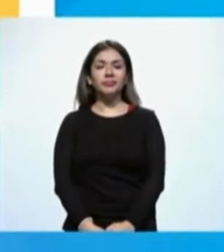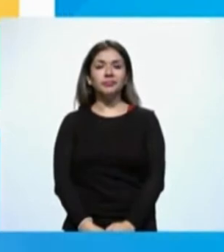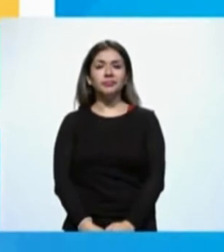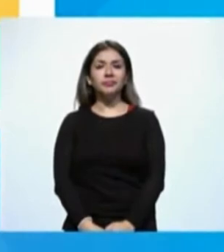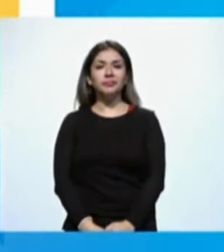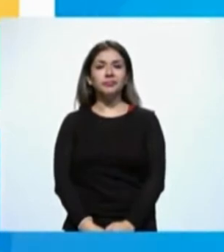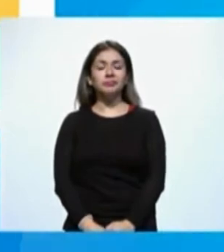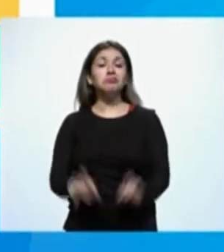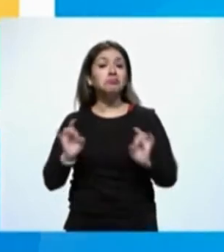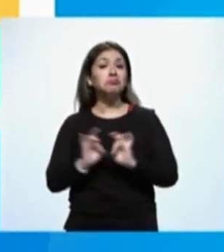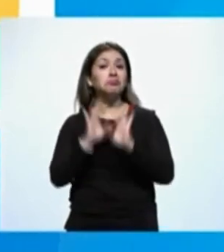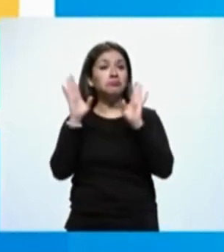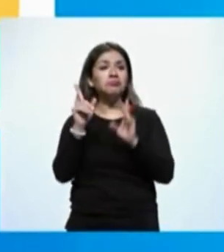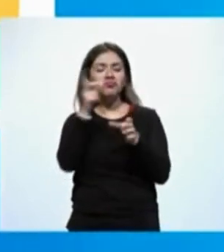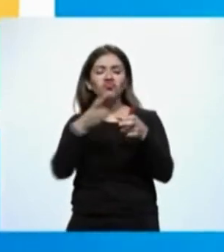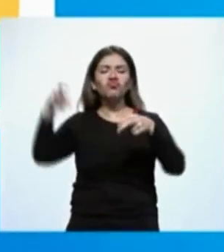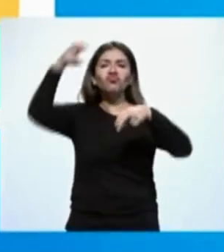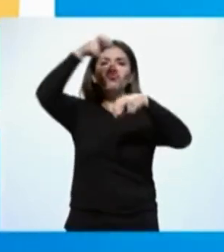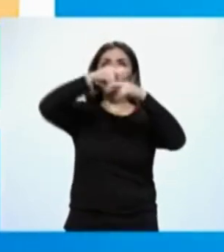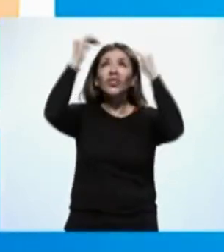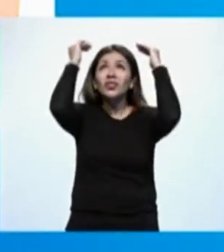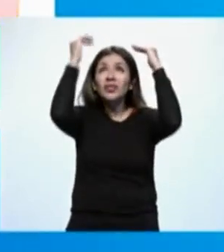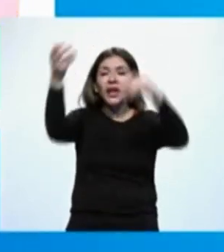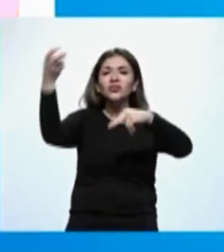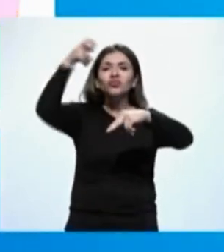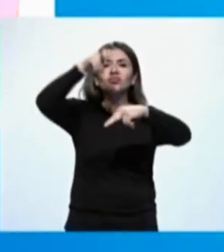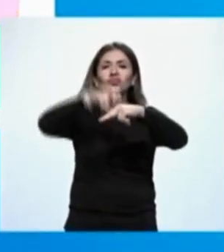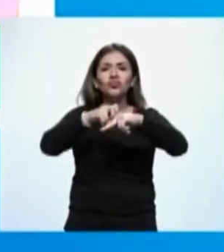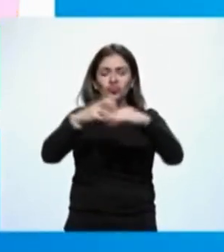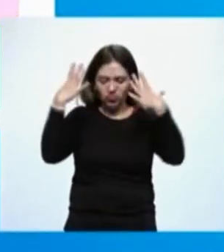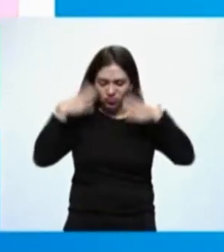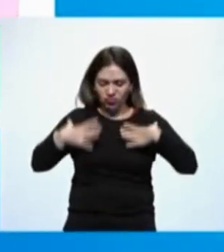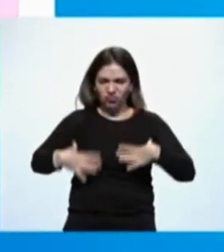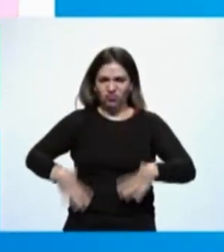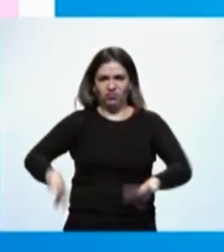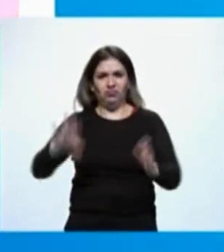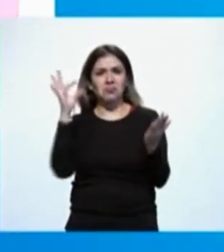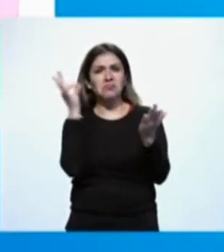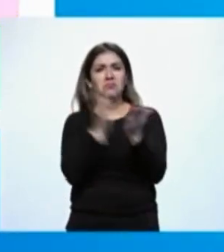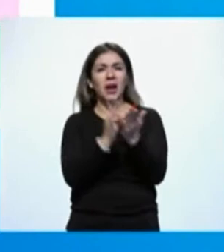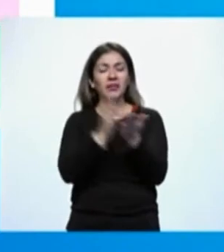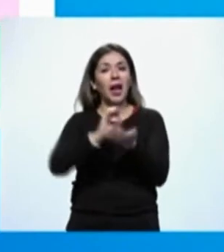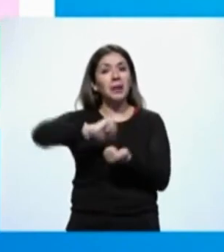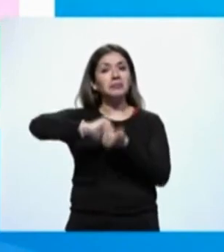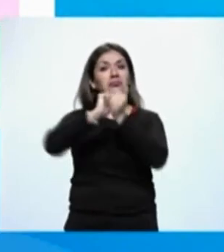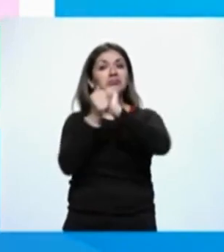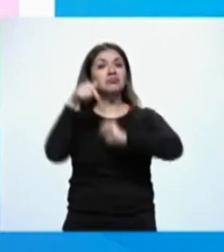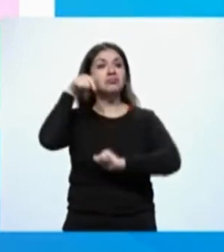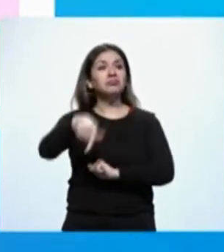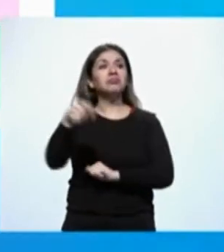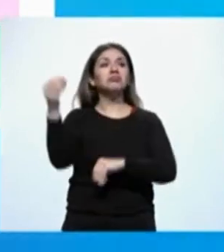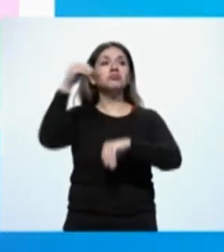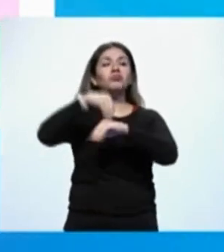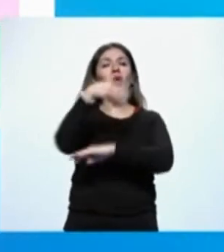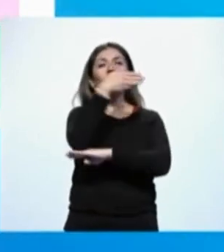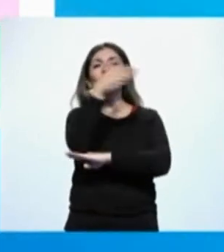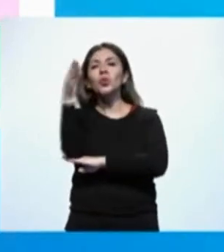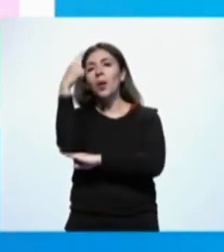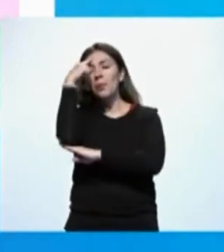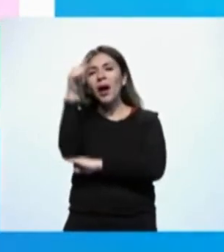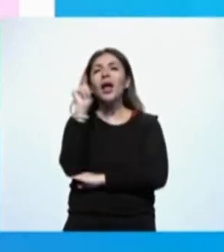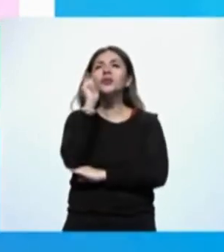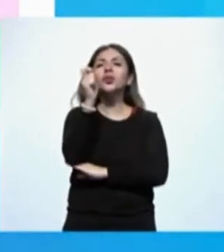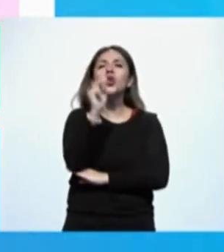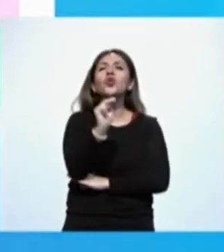Entonces se sube al techo, se pone un traje de metal y se convierte en la veleta que marca